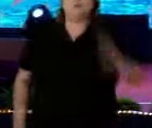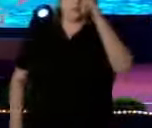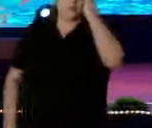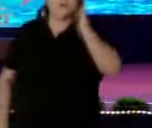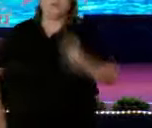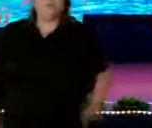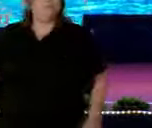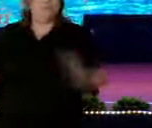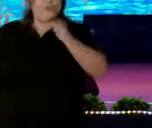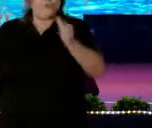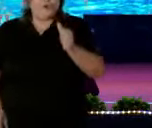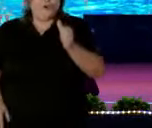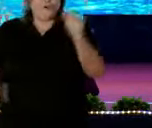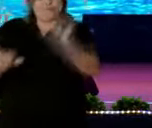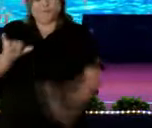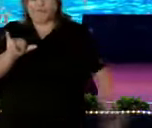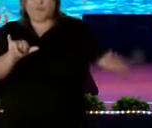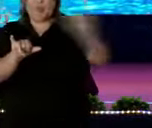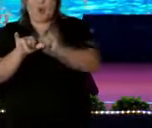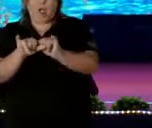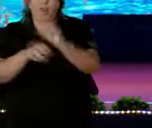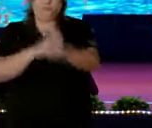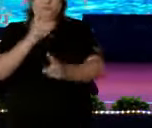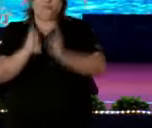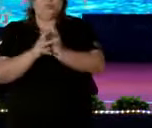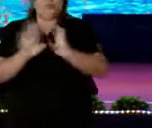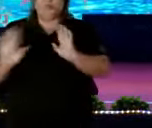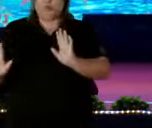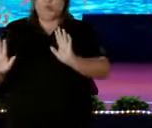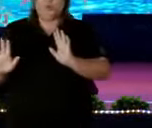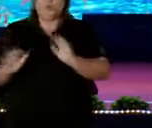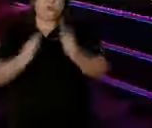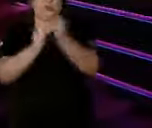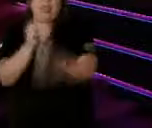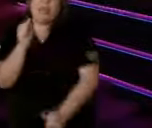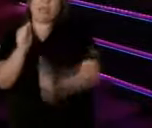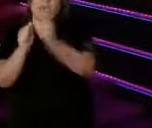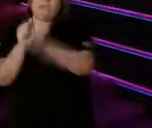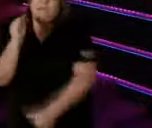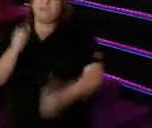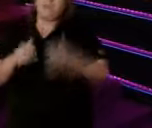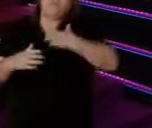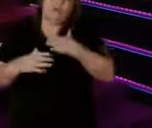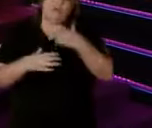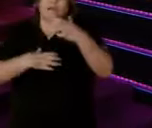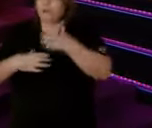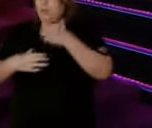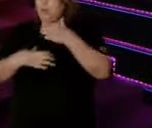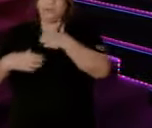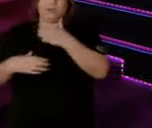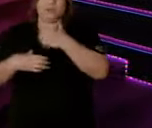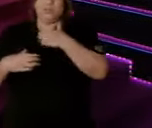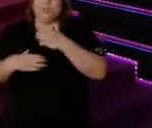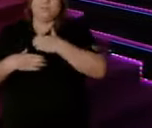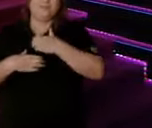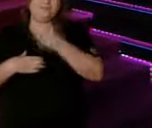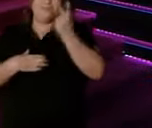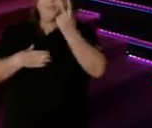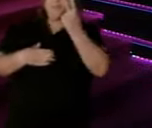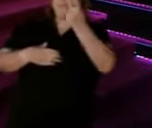de este mundo. Todo el mundo lamentándose. Todo el mundo quejándose. Todo el mundo solo ve lo